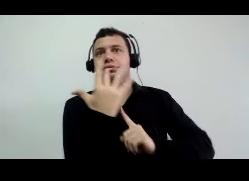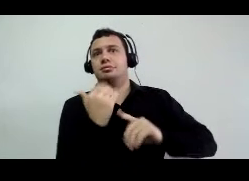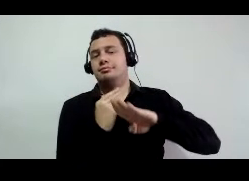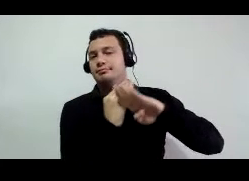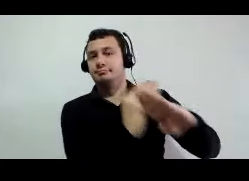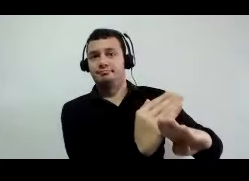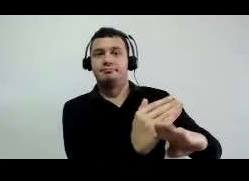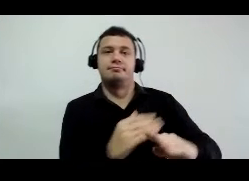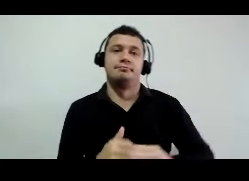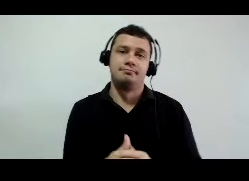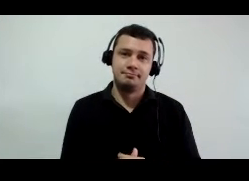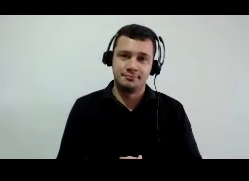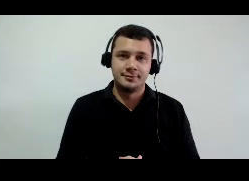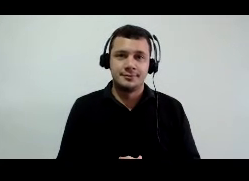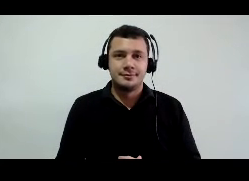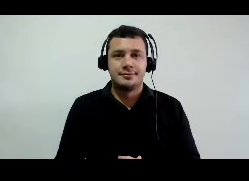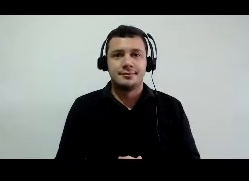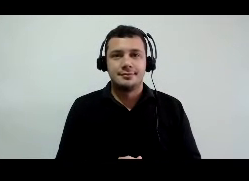COVID-19.